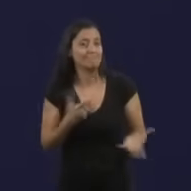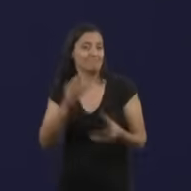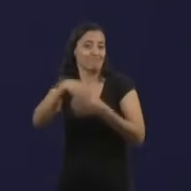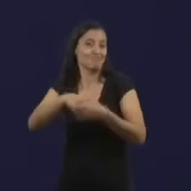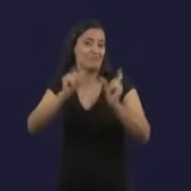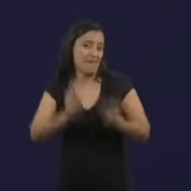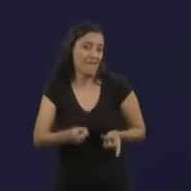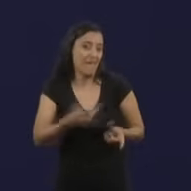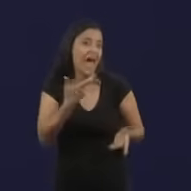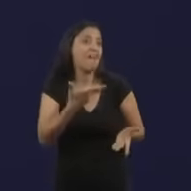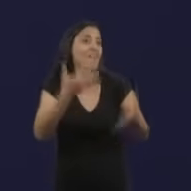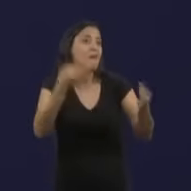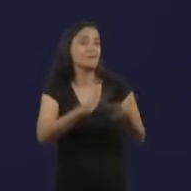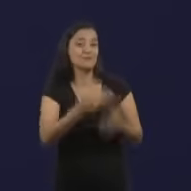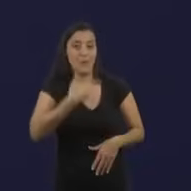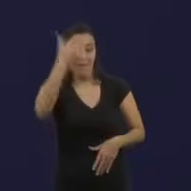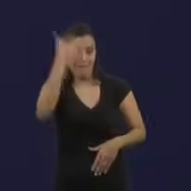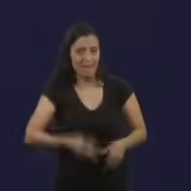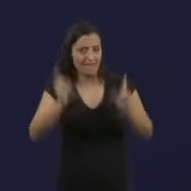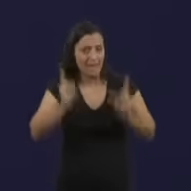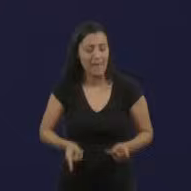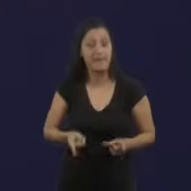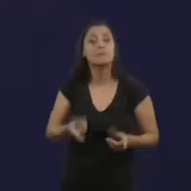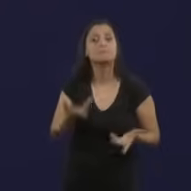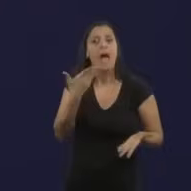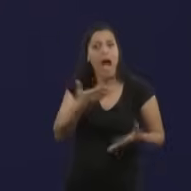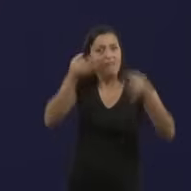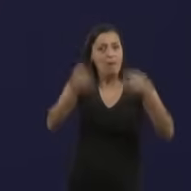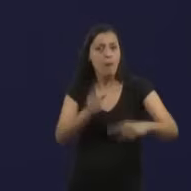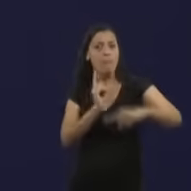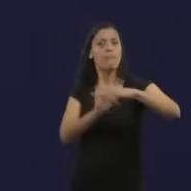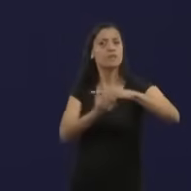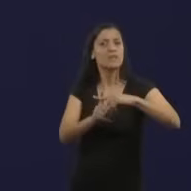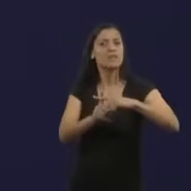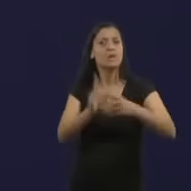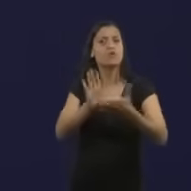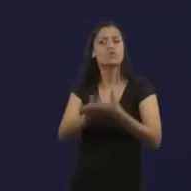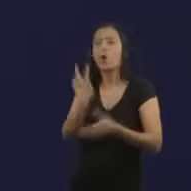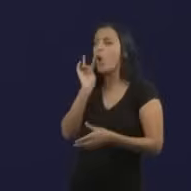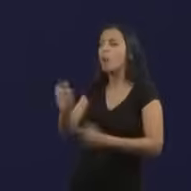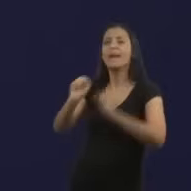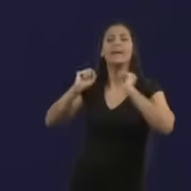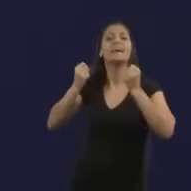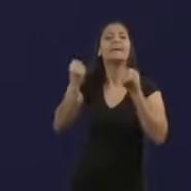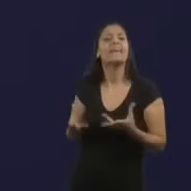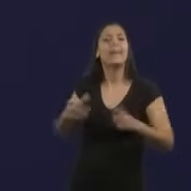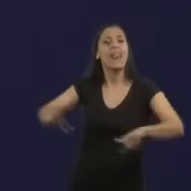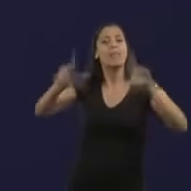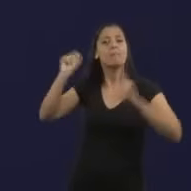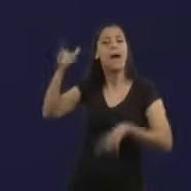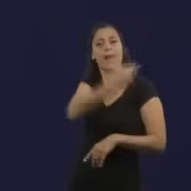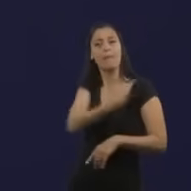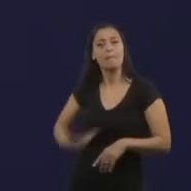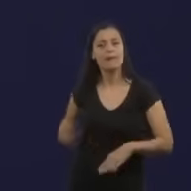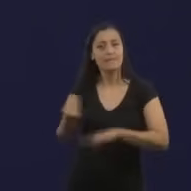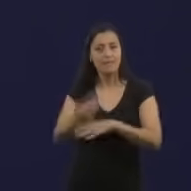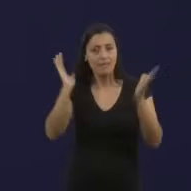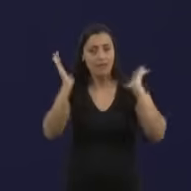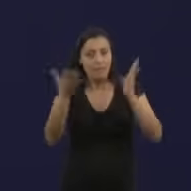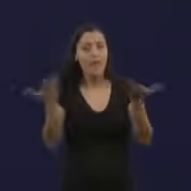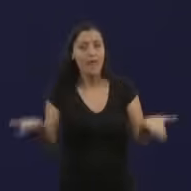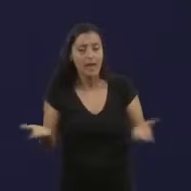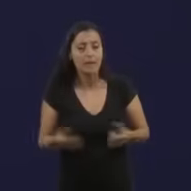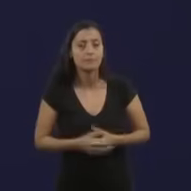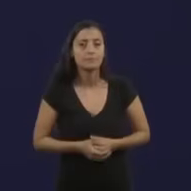pero como elogió al presidente Miley por lo que por lo que venimos haciendo y por el cambio que estamos llevando adelante pero lo raican